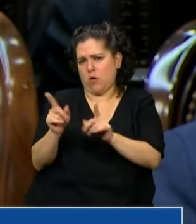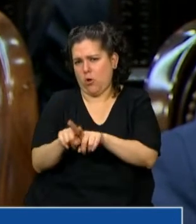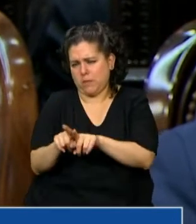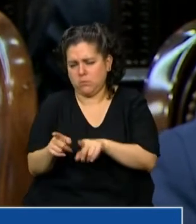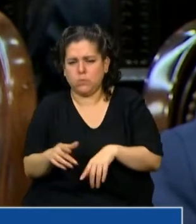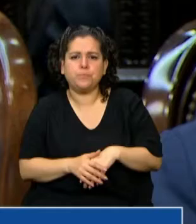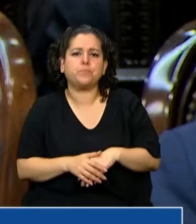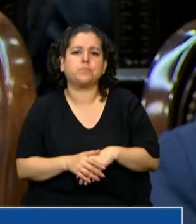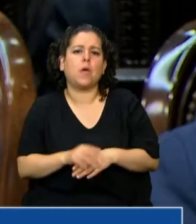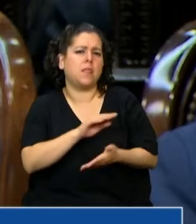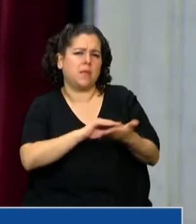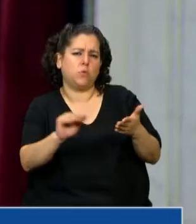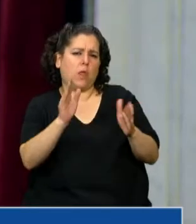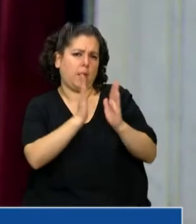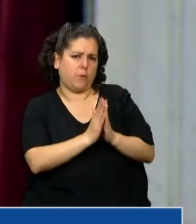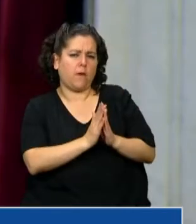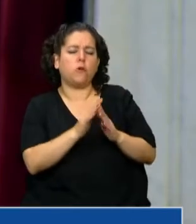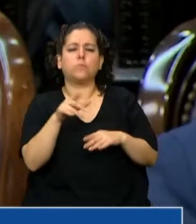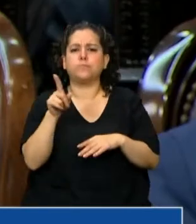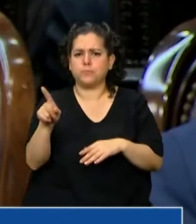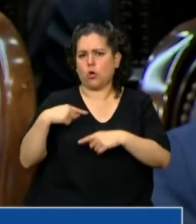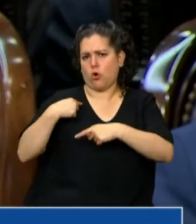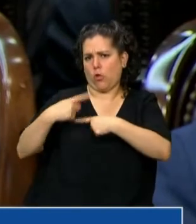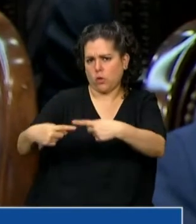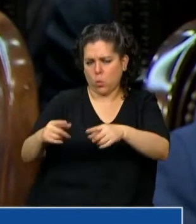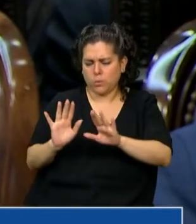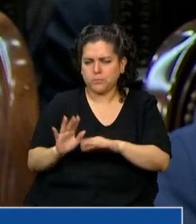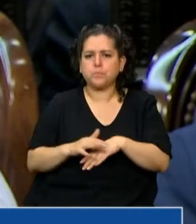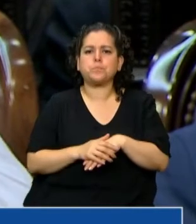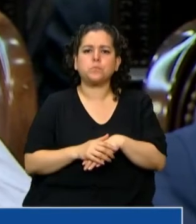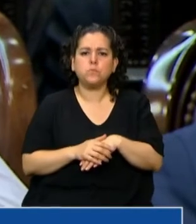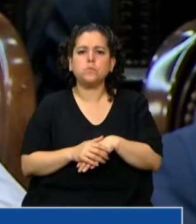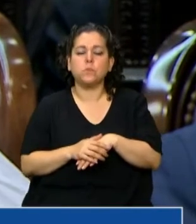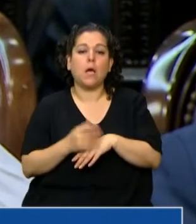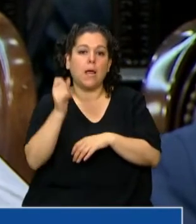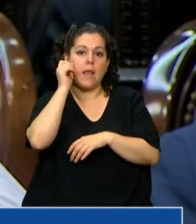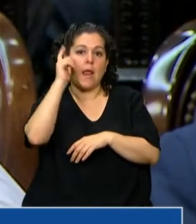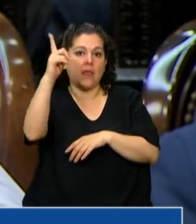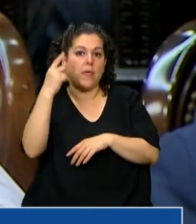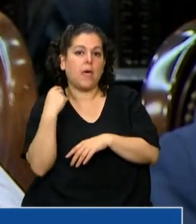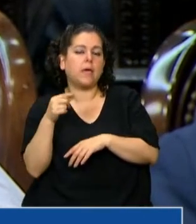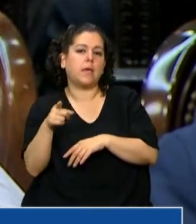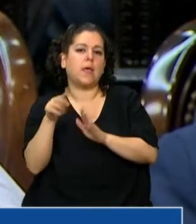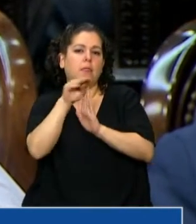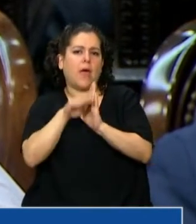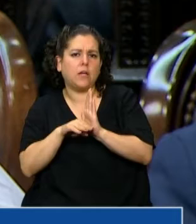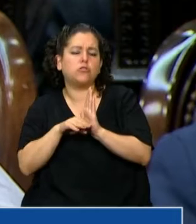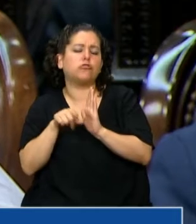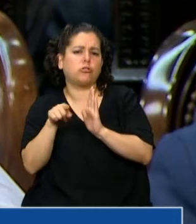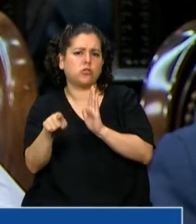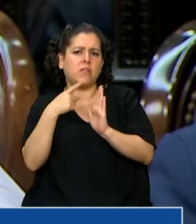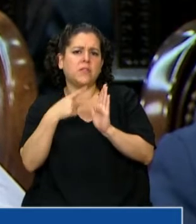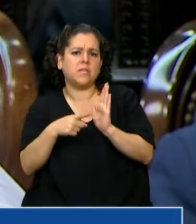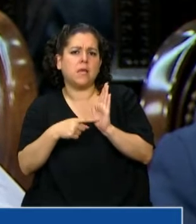Diputada, por favor. Continúo. Entonces, la idea, de hecho, los datos lo refutan porque la